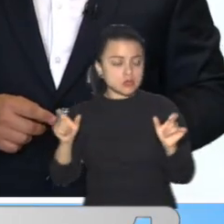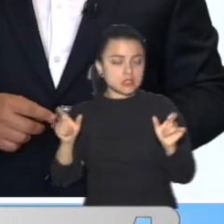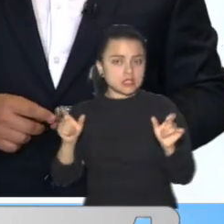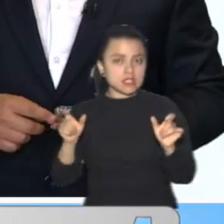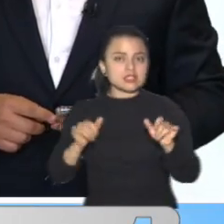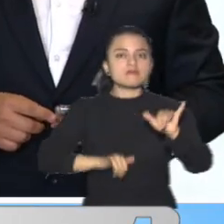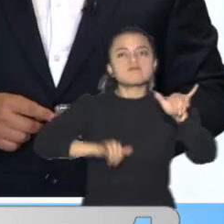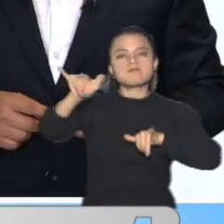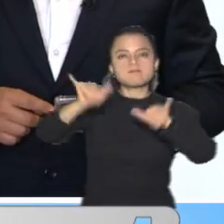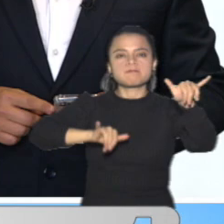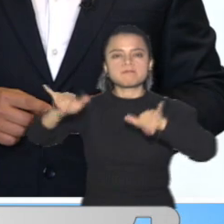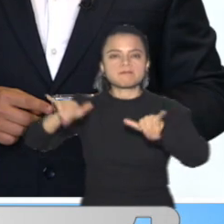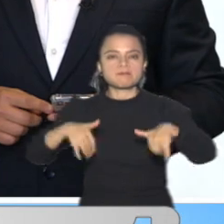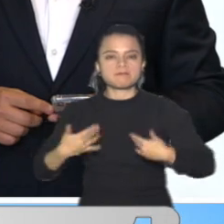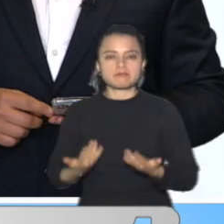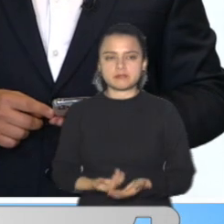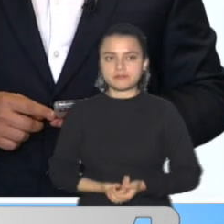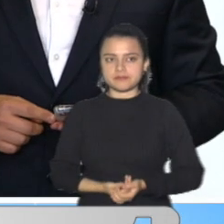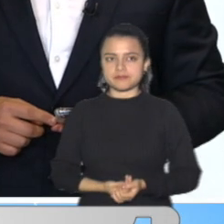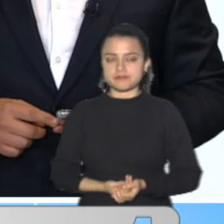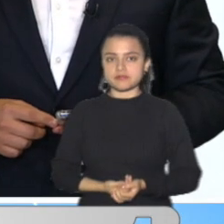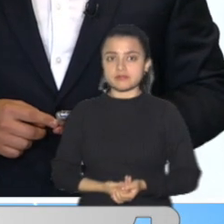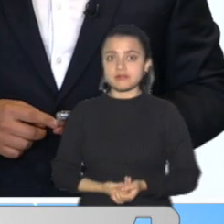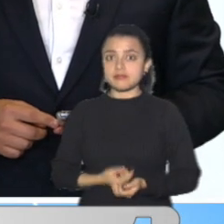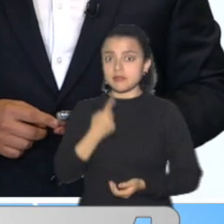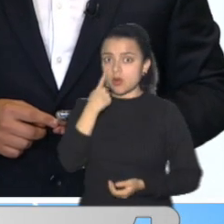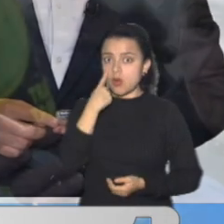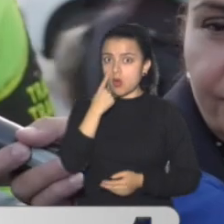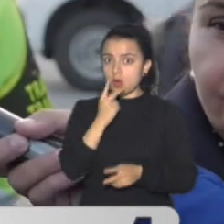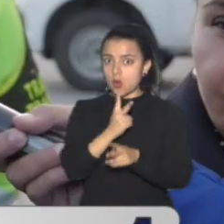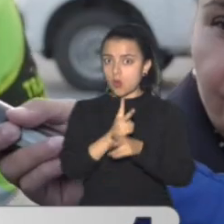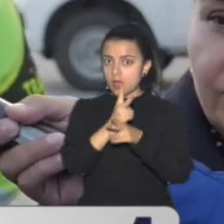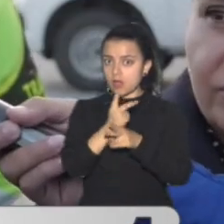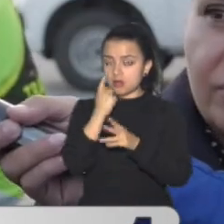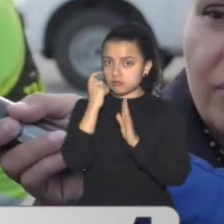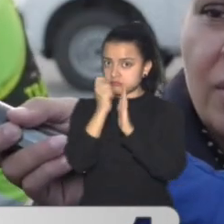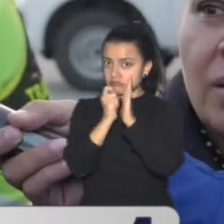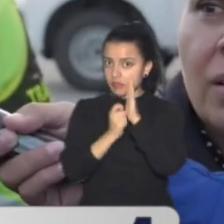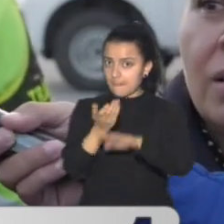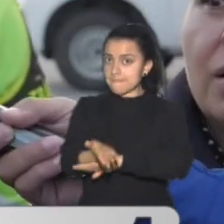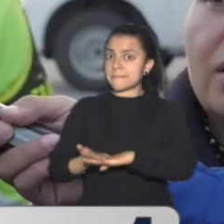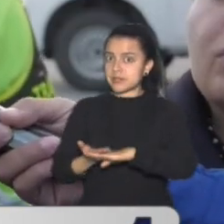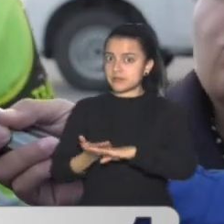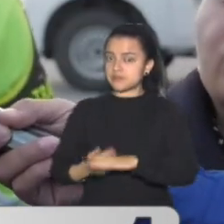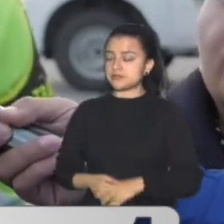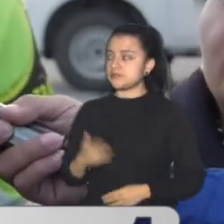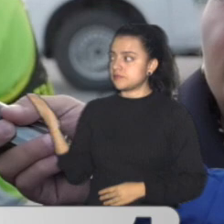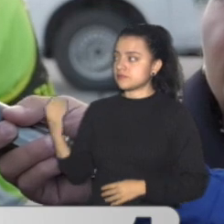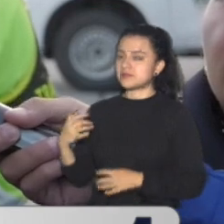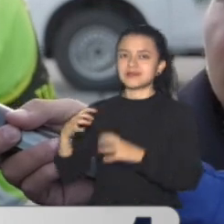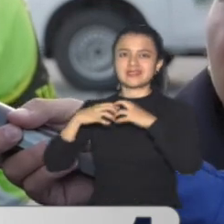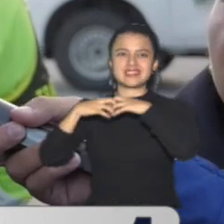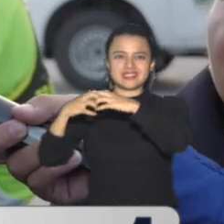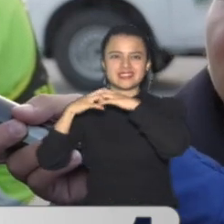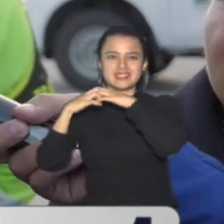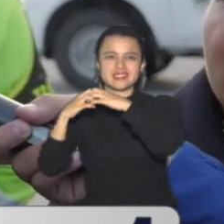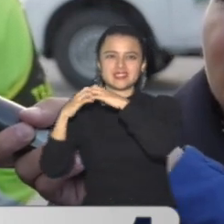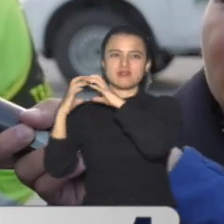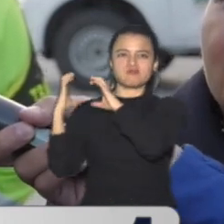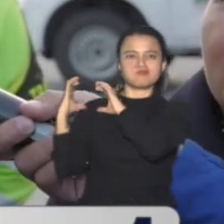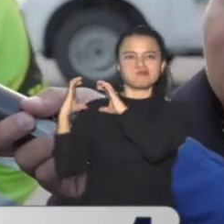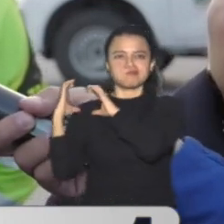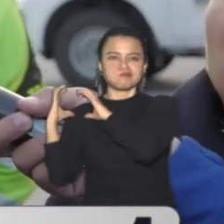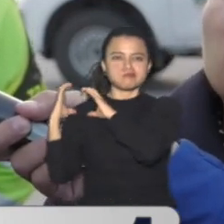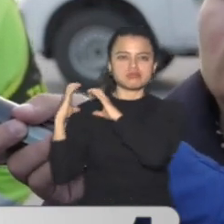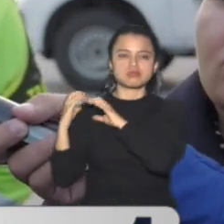vehículos de carga que empiezan a aplicar a partir de hoy iniciamos la restricción de carga desde el día de hoy desde las 3 de la